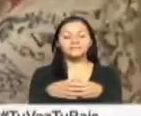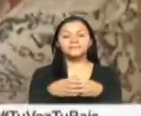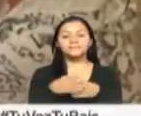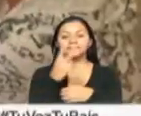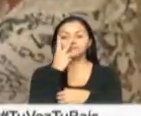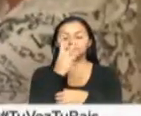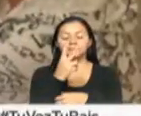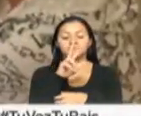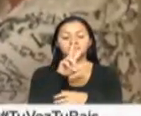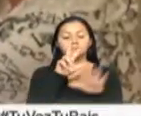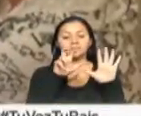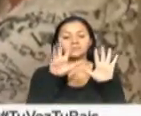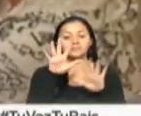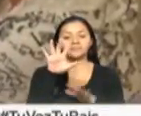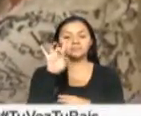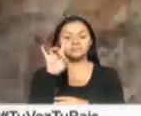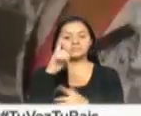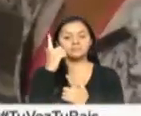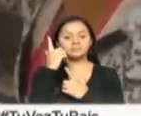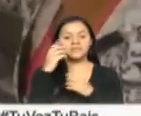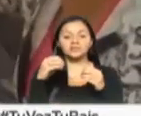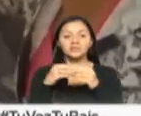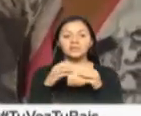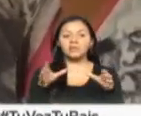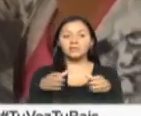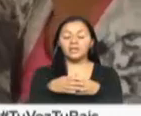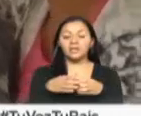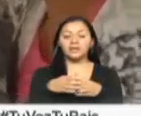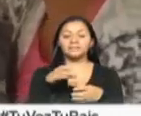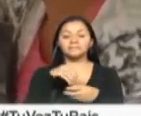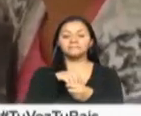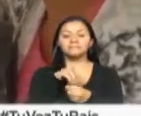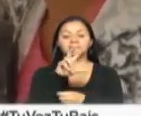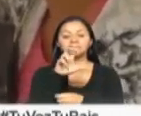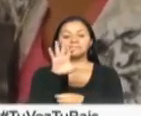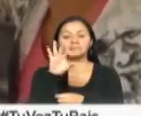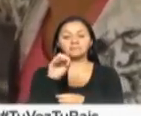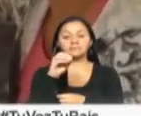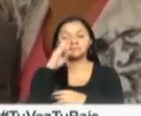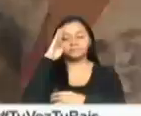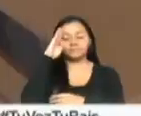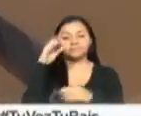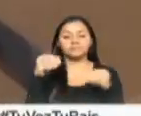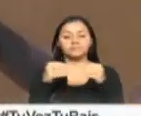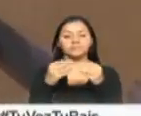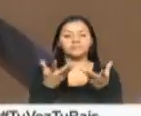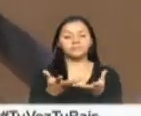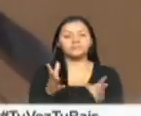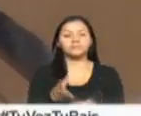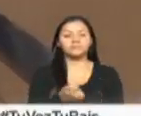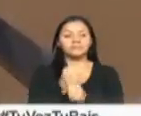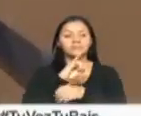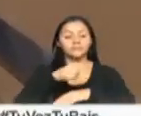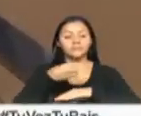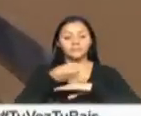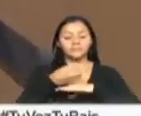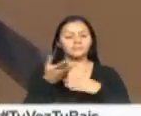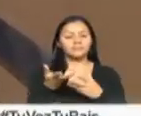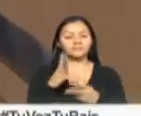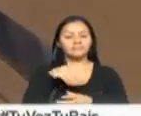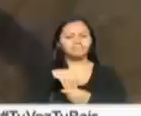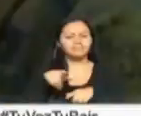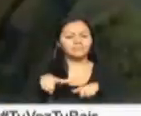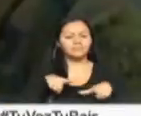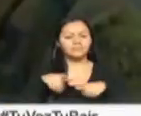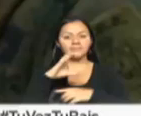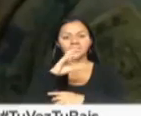8.348 militares y 33.709 policías se encargarán de vigilar la seguridad de las juntas receptoras del voto e instalaciones